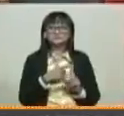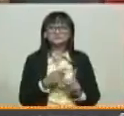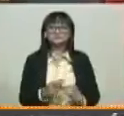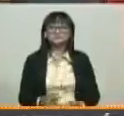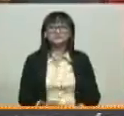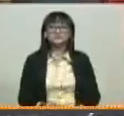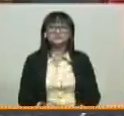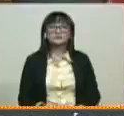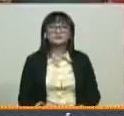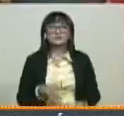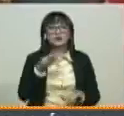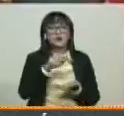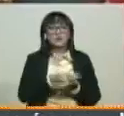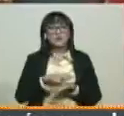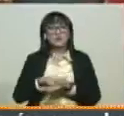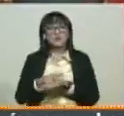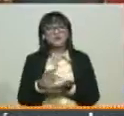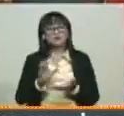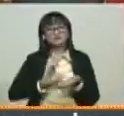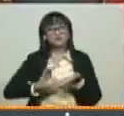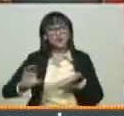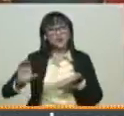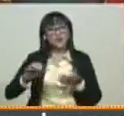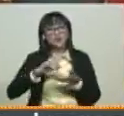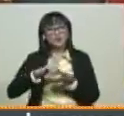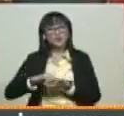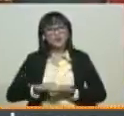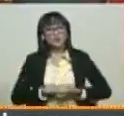le estoy aprobando recursos a Trujillo